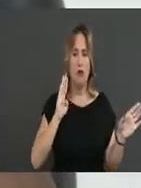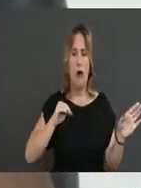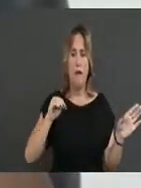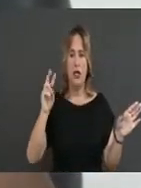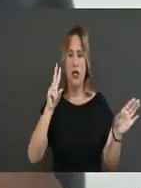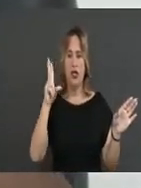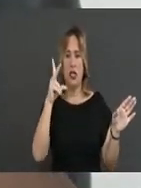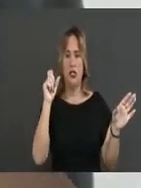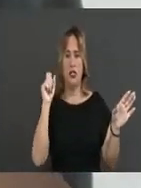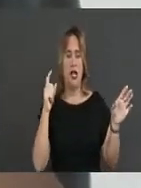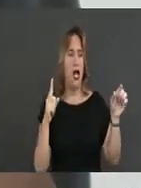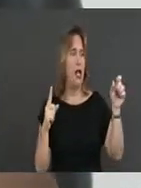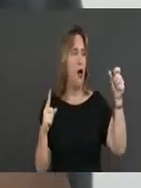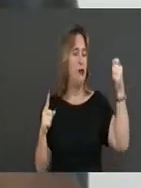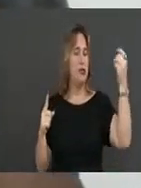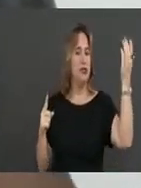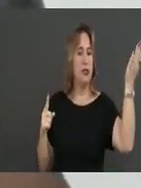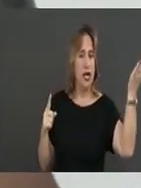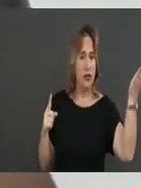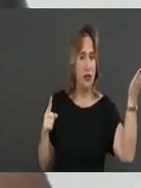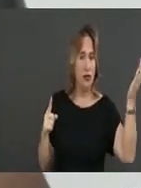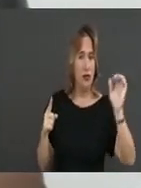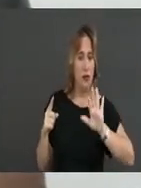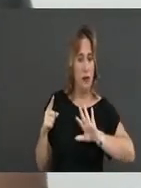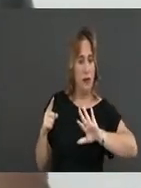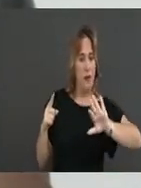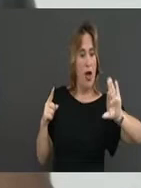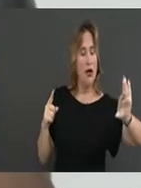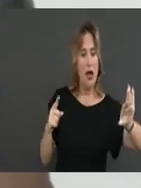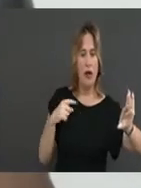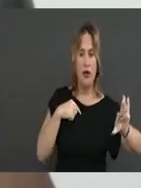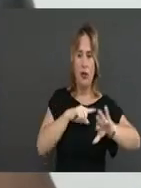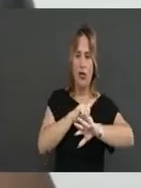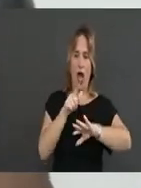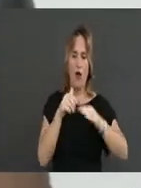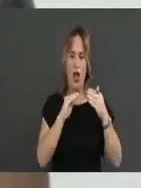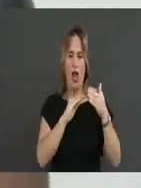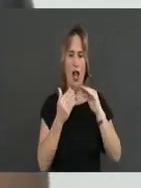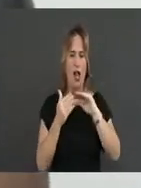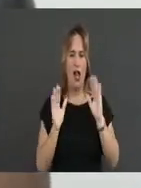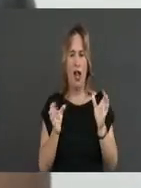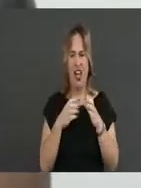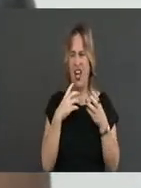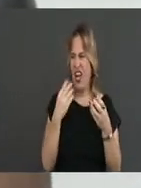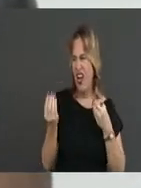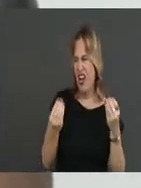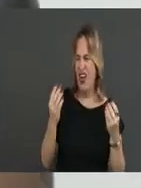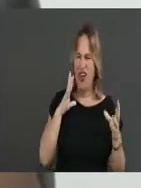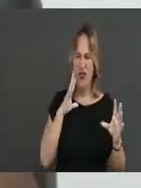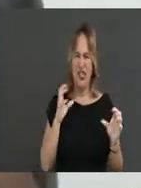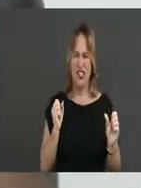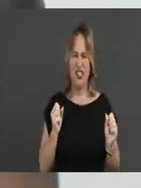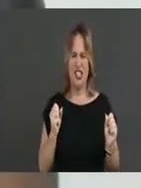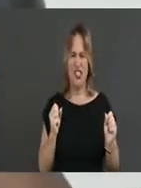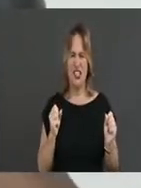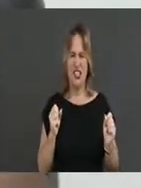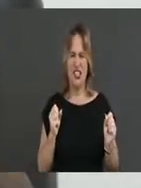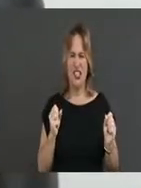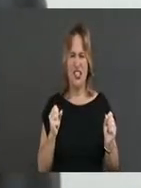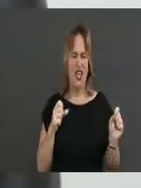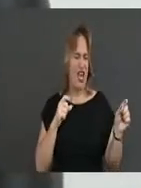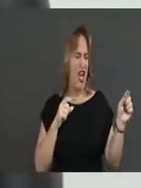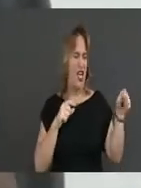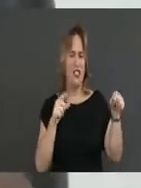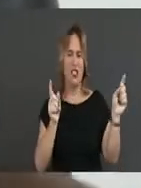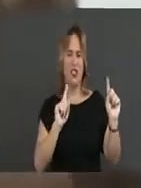3 izquierdo, que eso fue una hora de discusión en el grupo temporal de trabajo prácticamente, no, allí